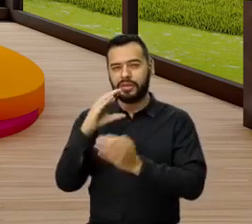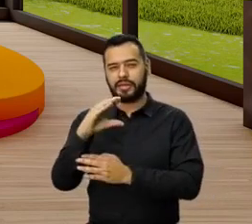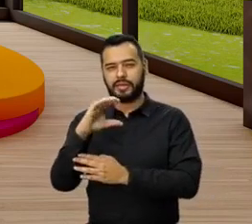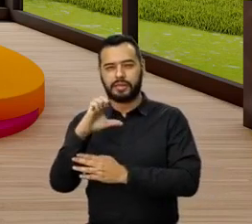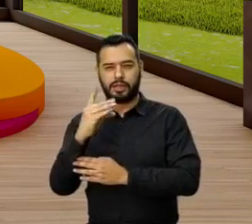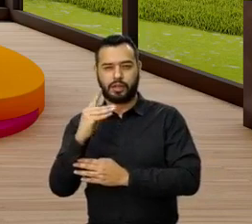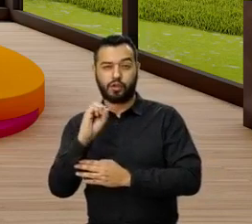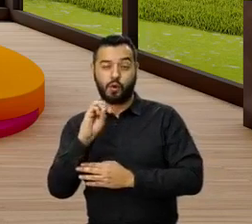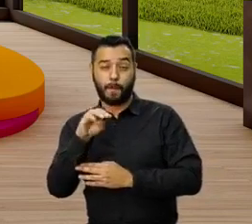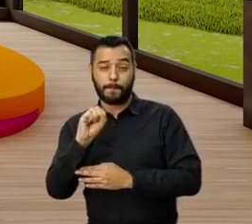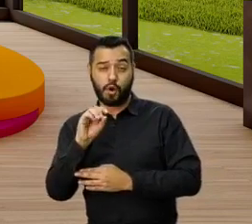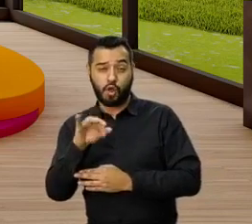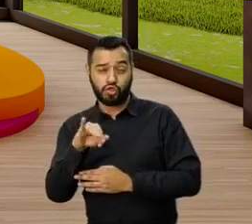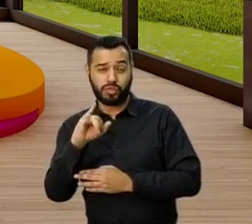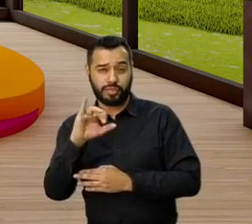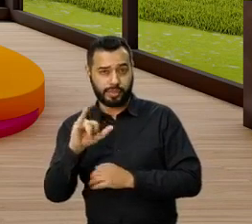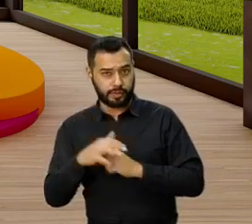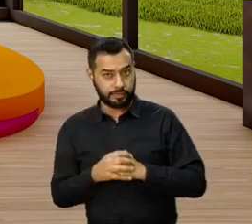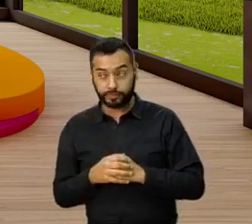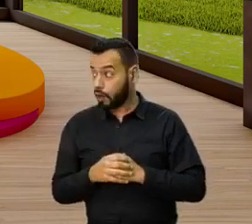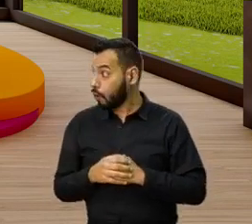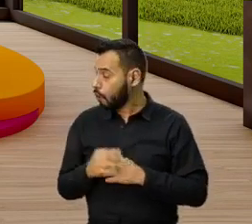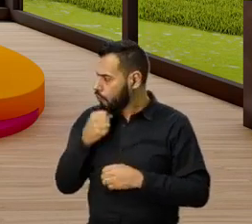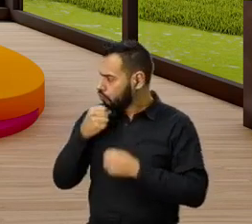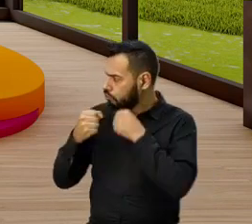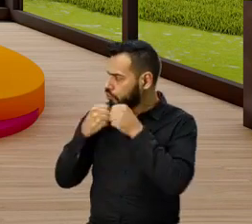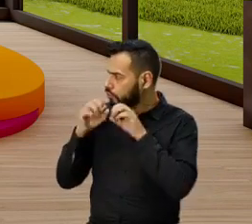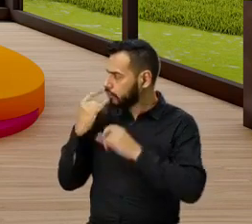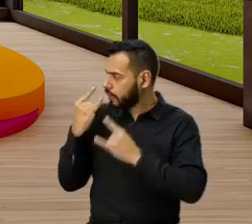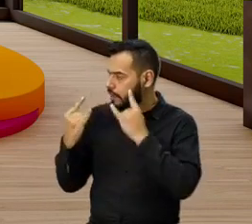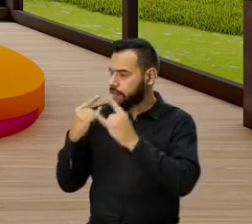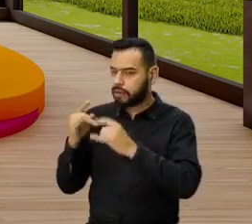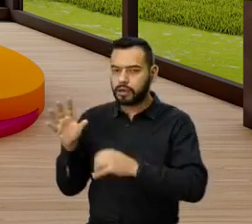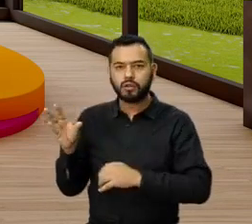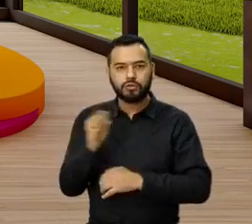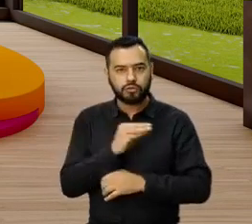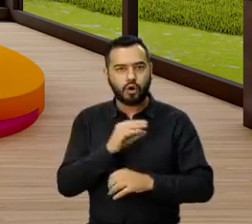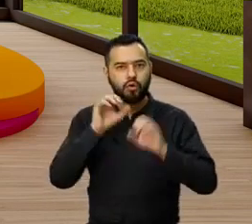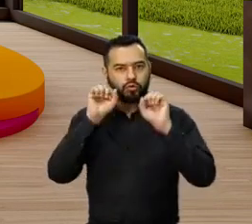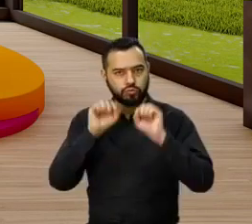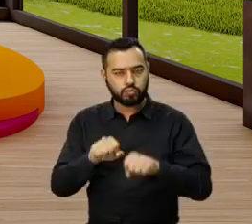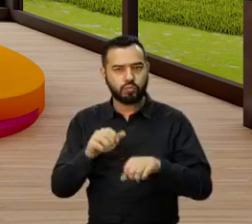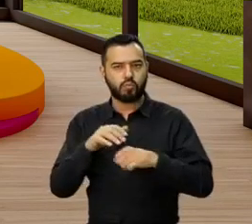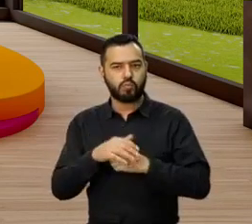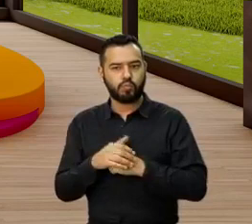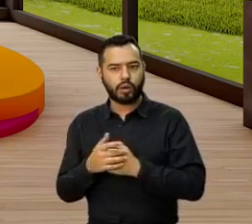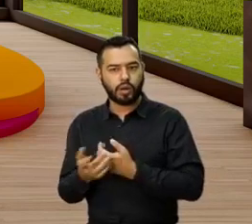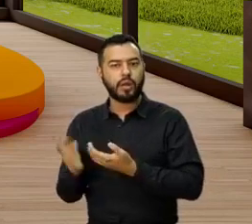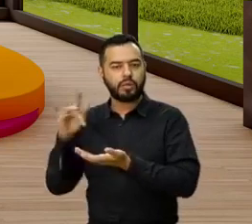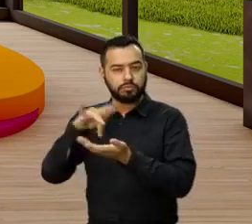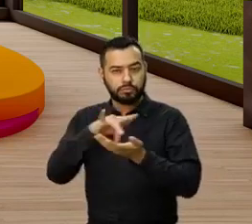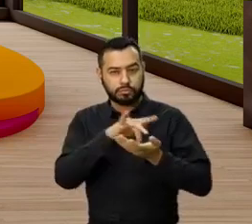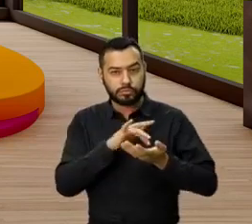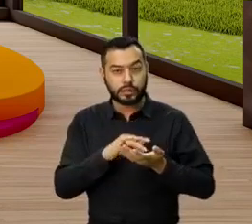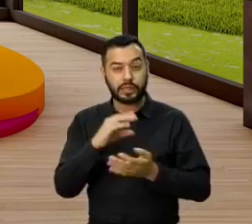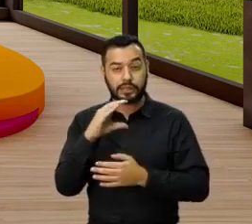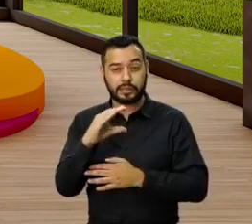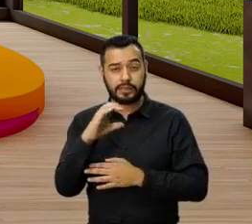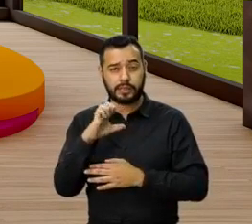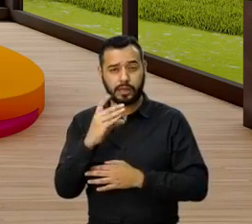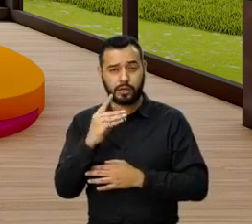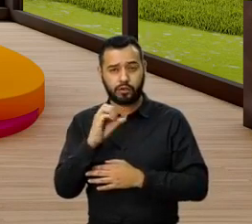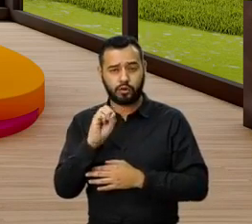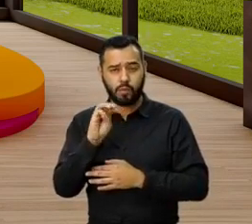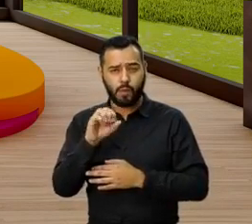montt y bueno estas son noticias interesantes porque como tú dices todos pueden hacer parte de cedro mont y